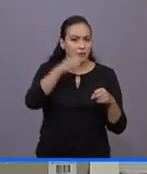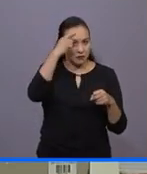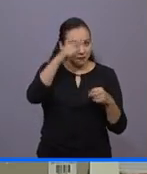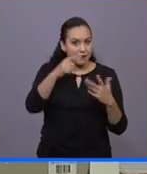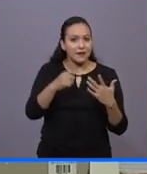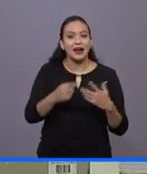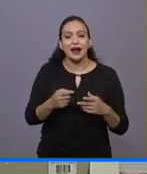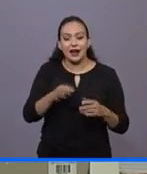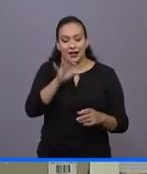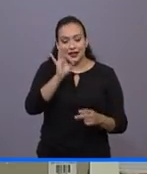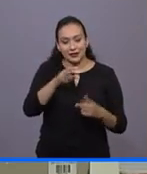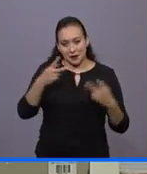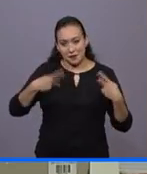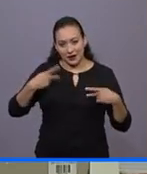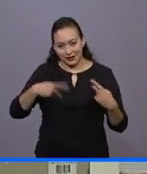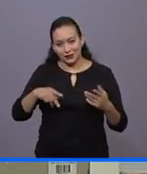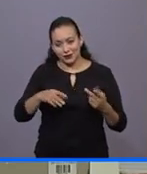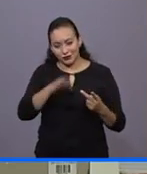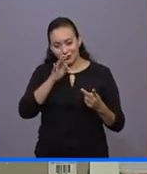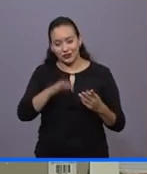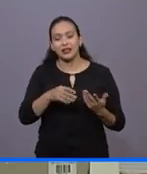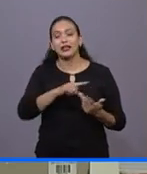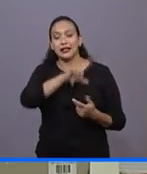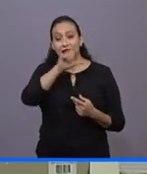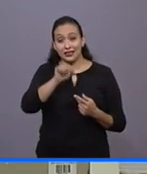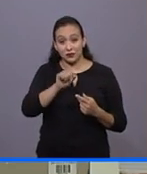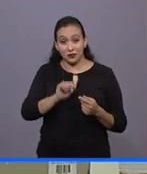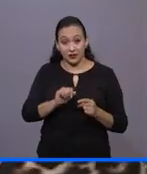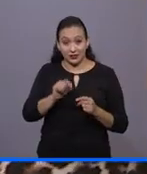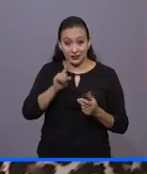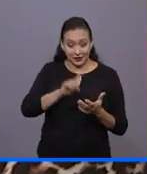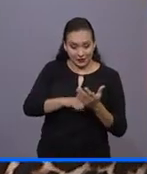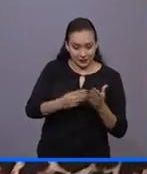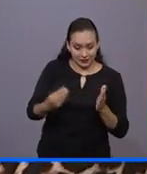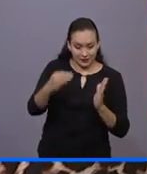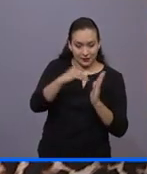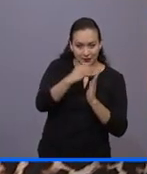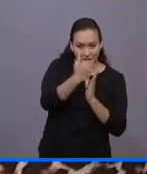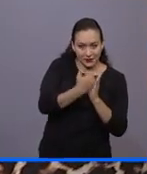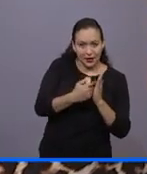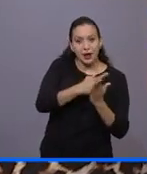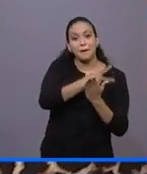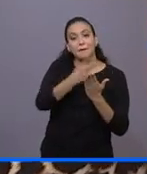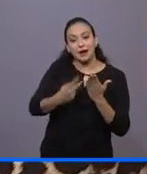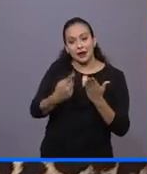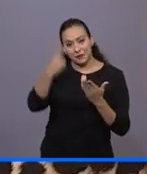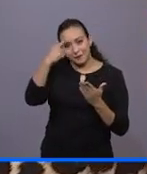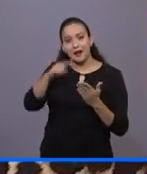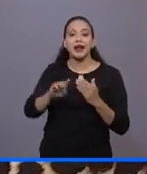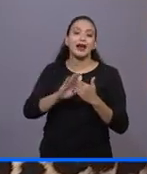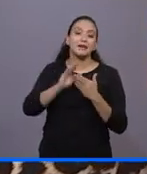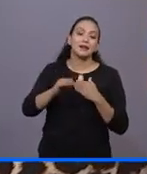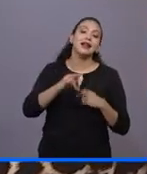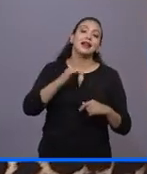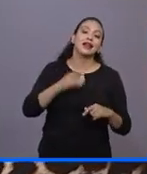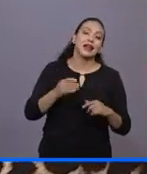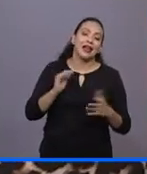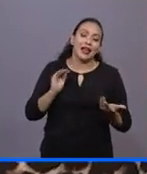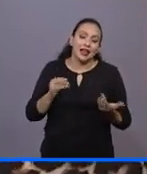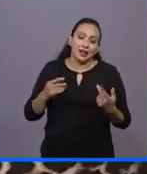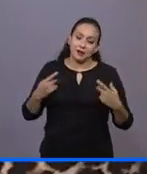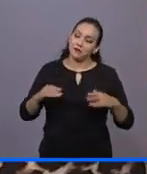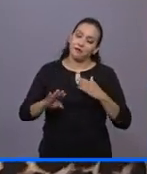de la carrera judicial y por acuerdo del Pleno del Consejo se implementó el Plan Integral de Combate al Nepotismo. La tercera